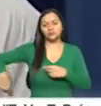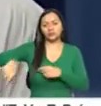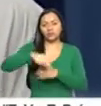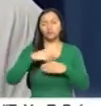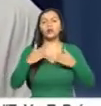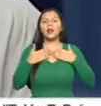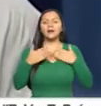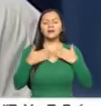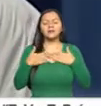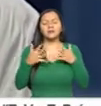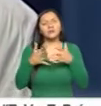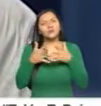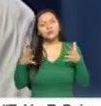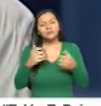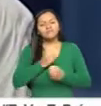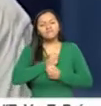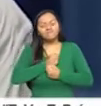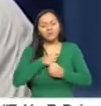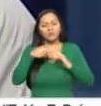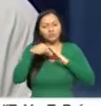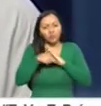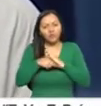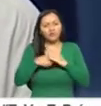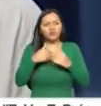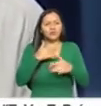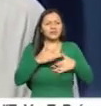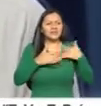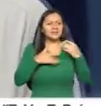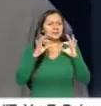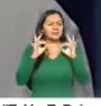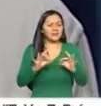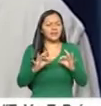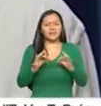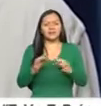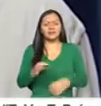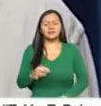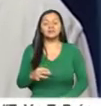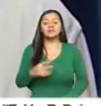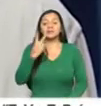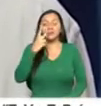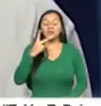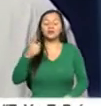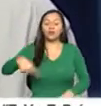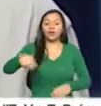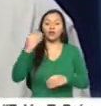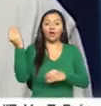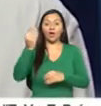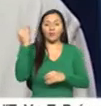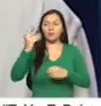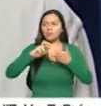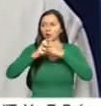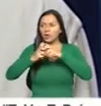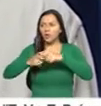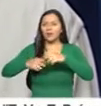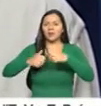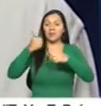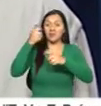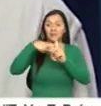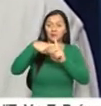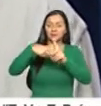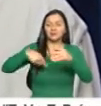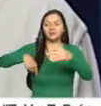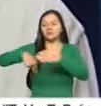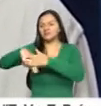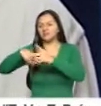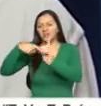alegría muy, muy íntima, muy profunda, muy integral, la que uno siente al ver la acción de estos jóvenes que contra viento y marea. Porque puede